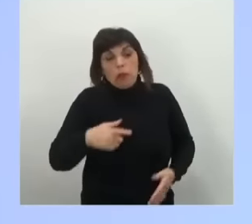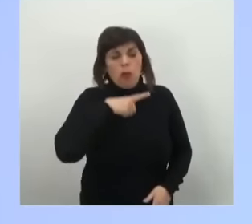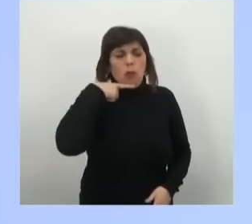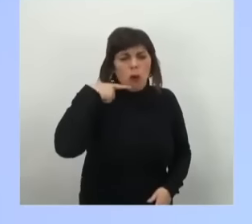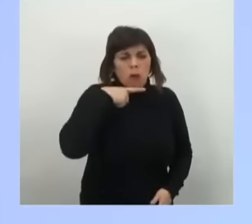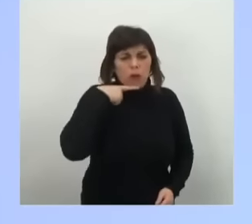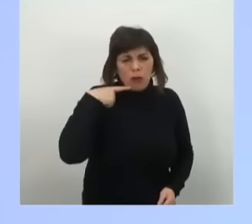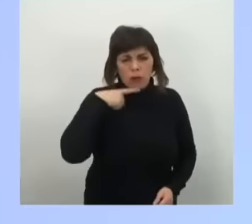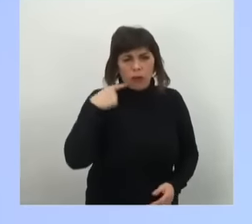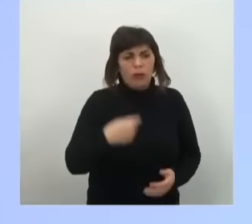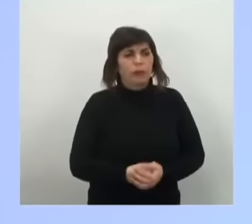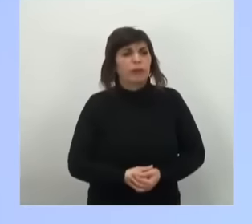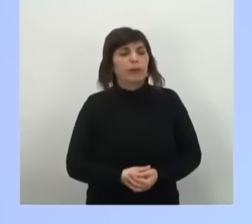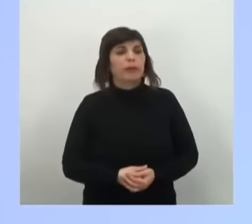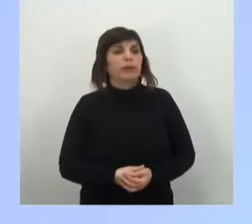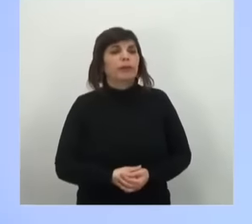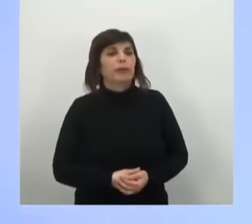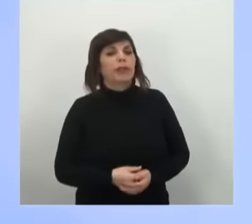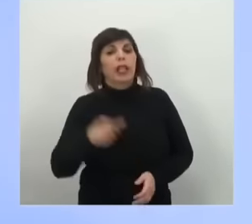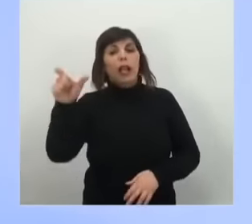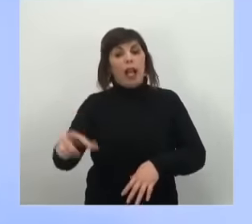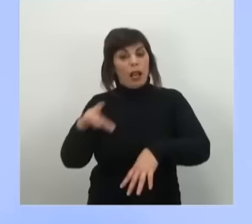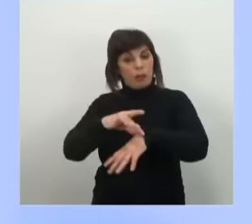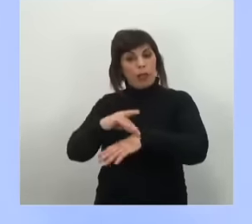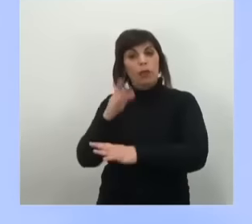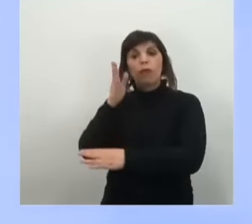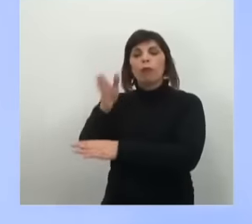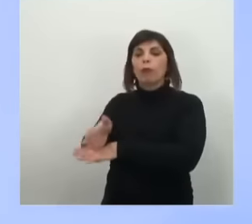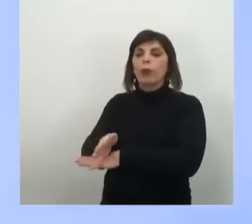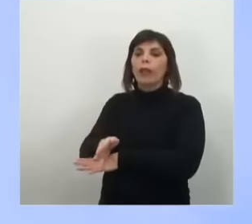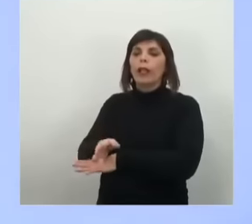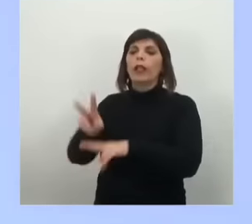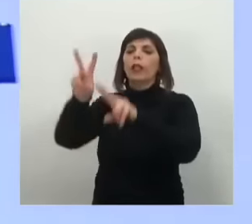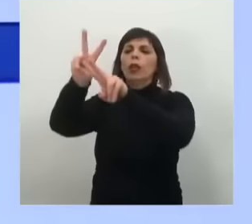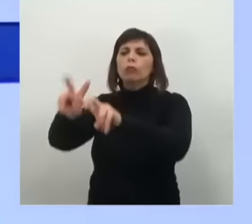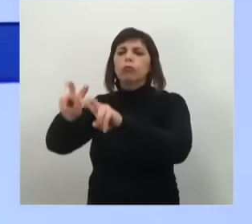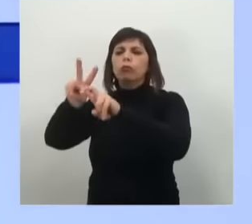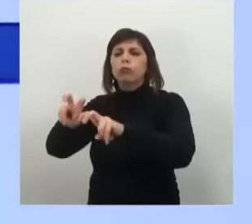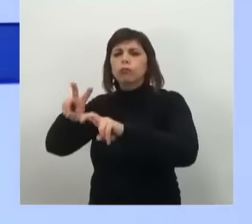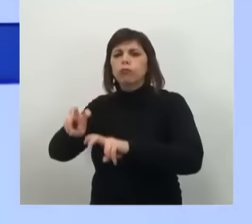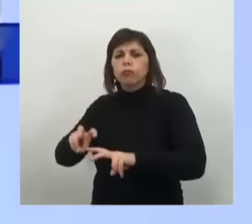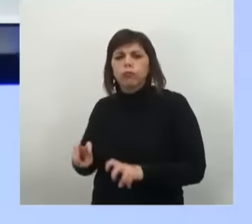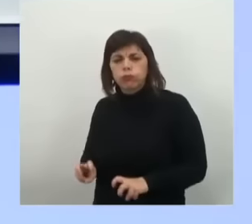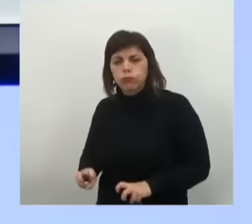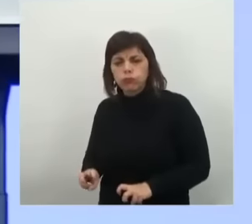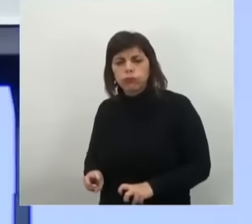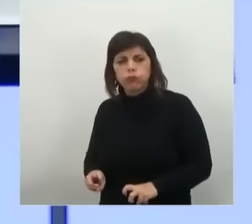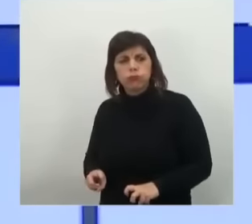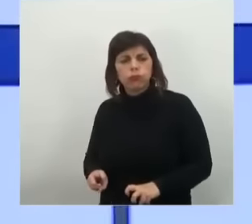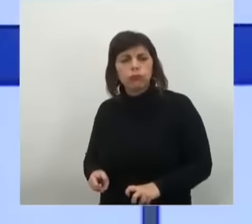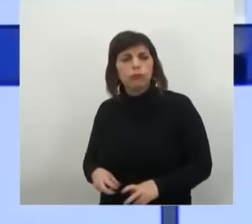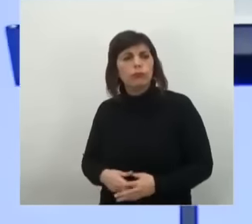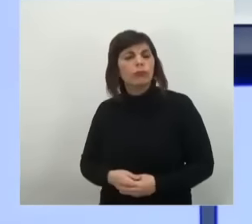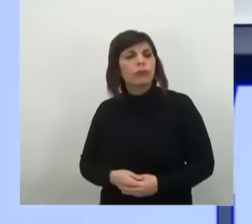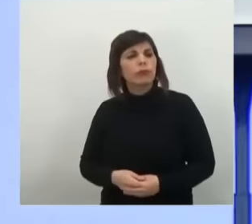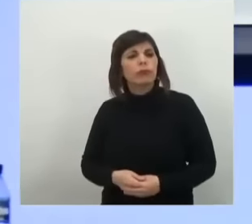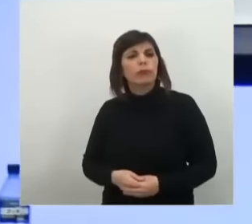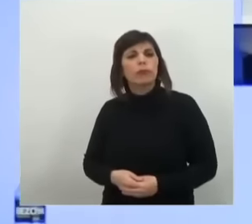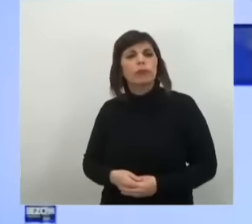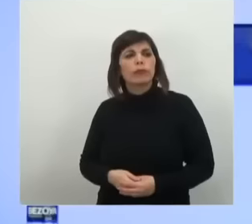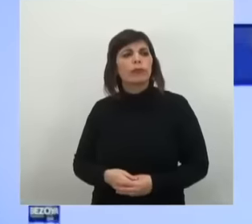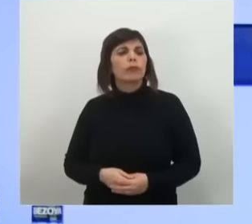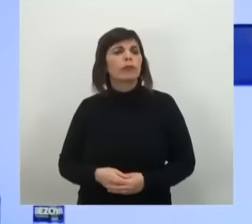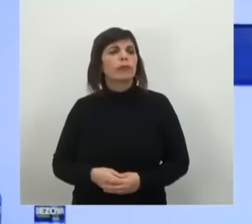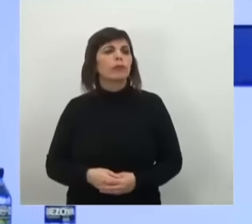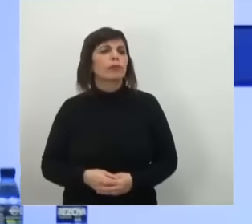cuando llegamos a los doctores los doctores nos hacen un estudio y entonces el estudio que ellos terminan haciendo Me dice Toma